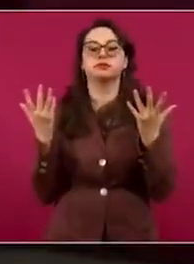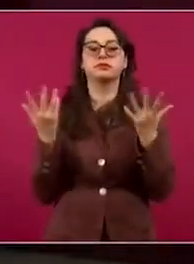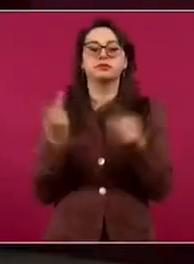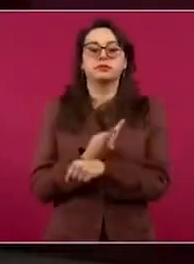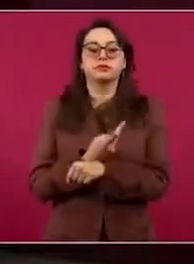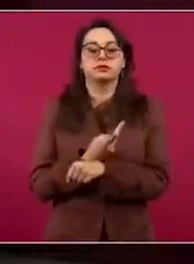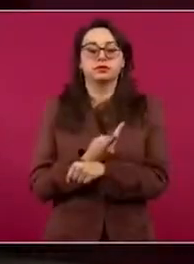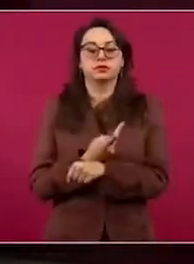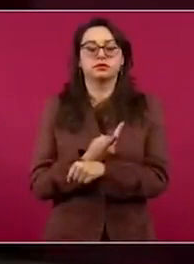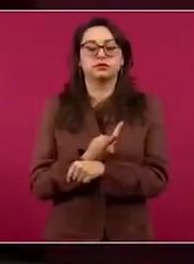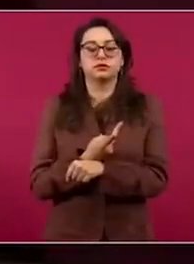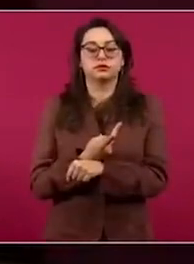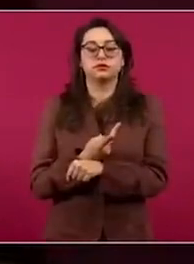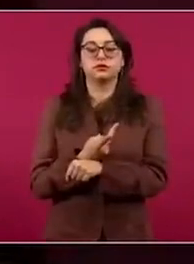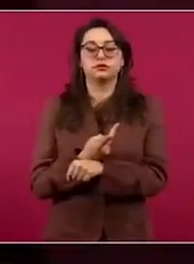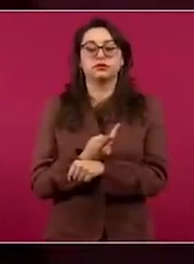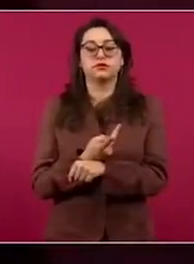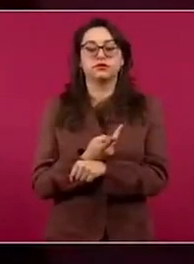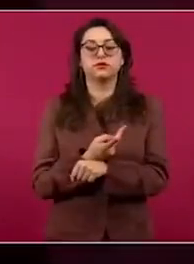se logró